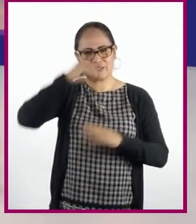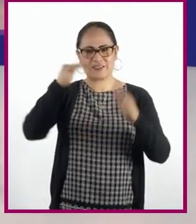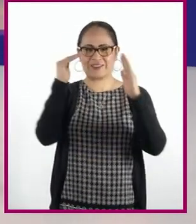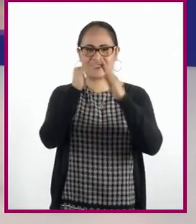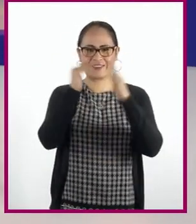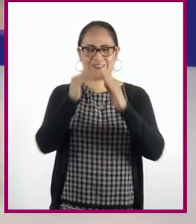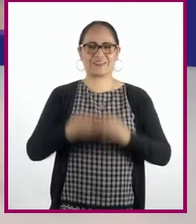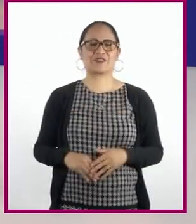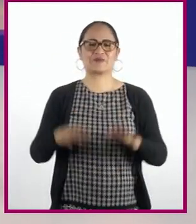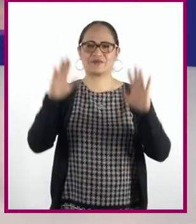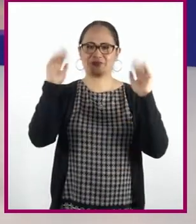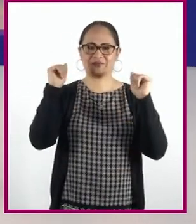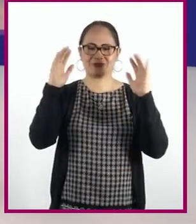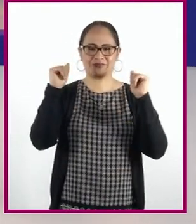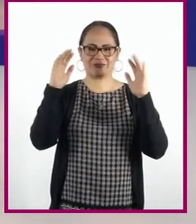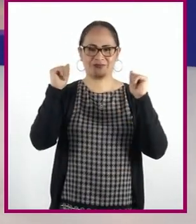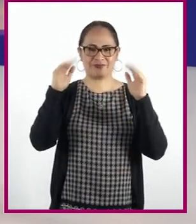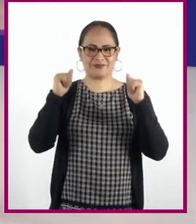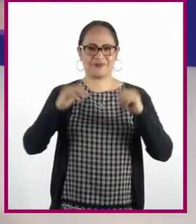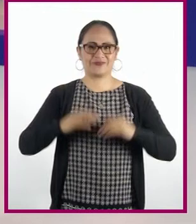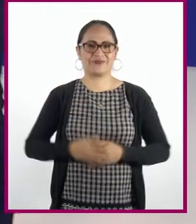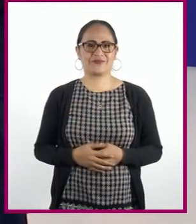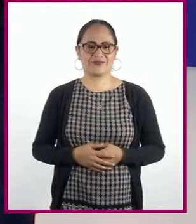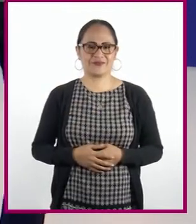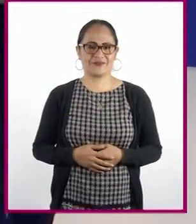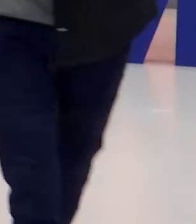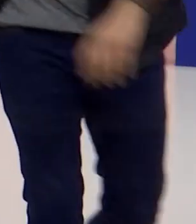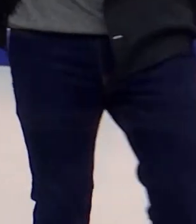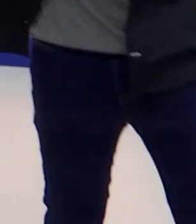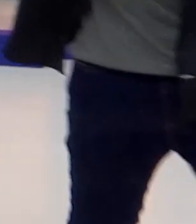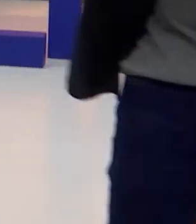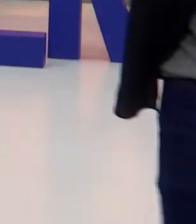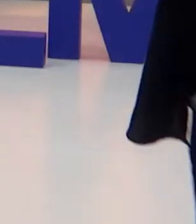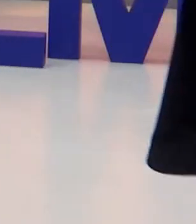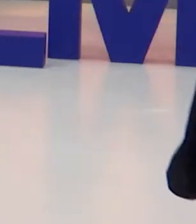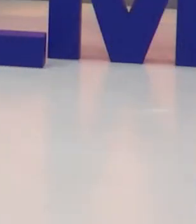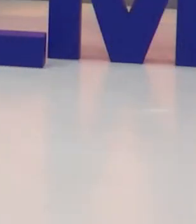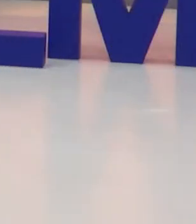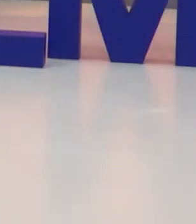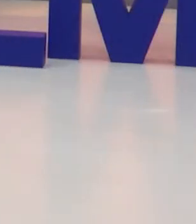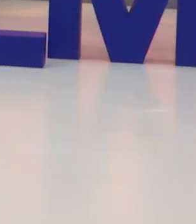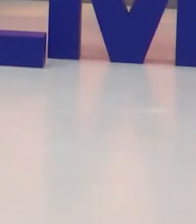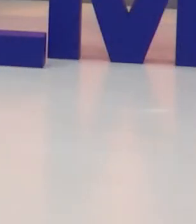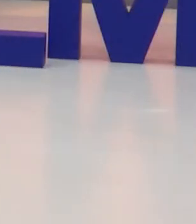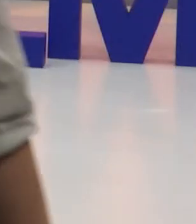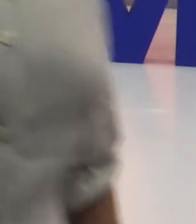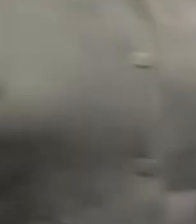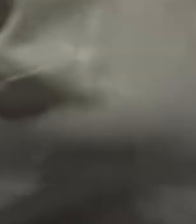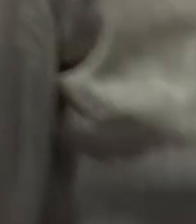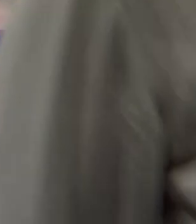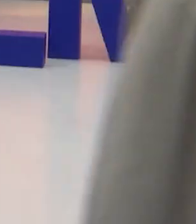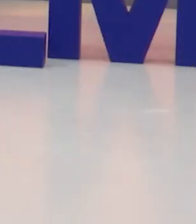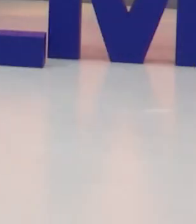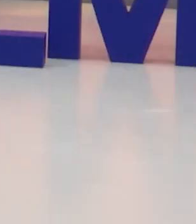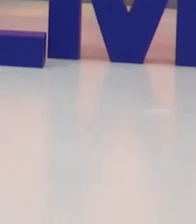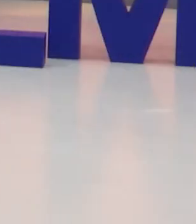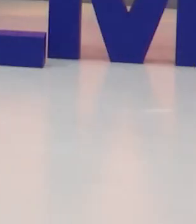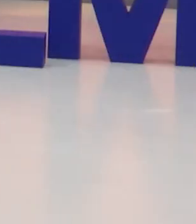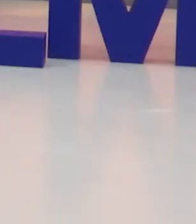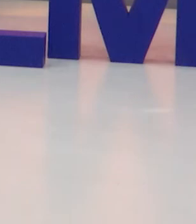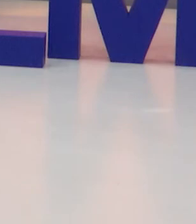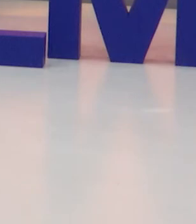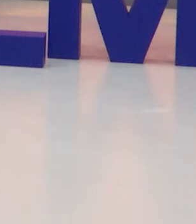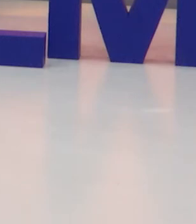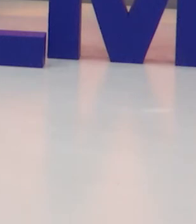Casa. ¡Hasta pronto! ¡Hasta pronto! Pues maestra, vamos a redactar una carta, Vamos. ¿no? Usted por allá, yo por acá.